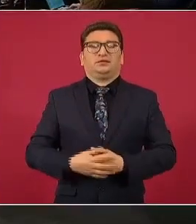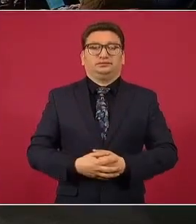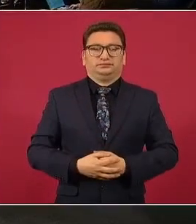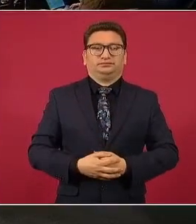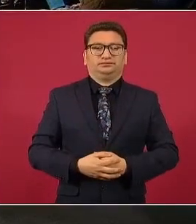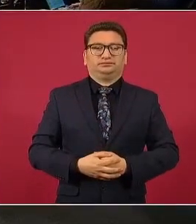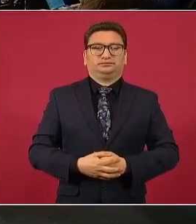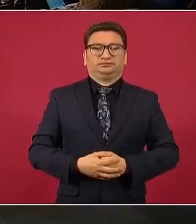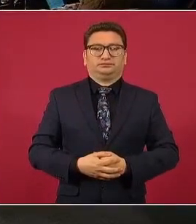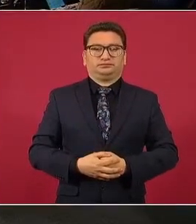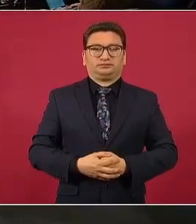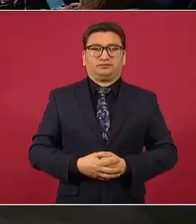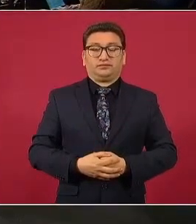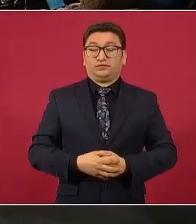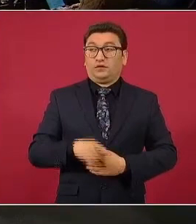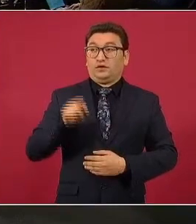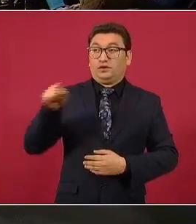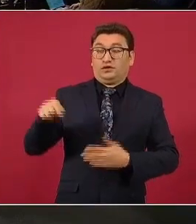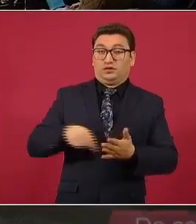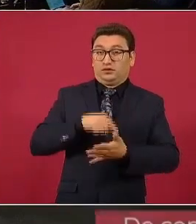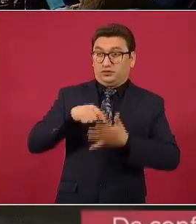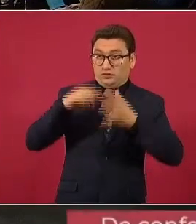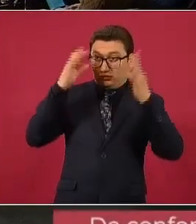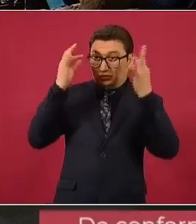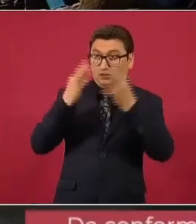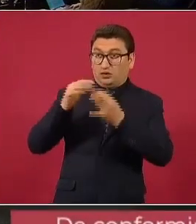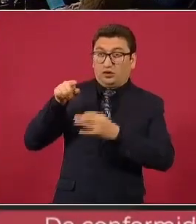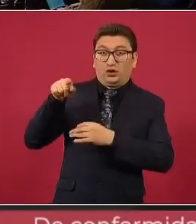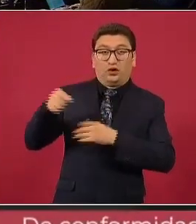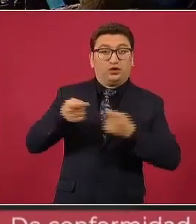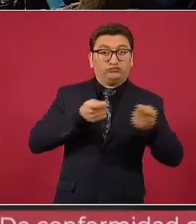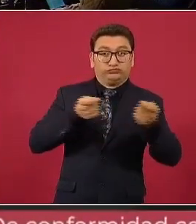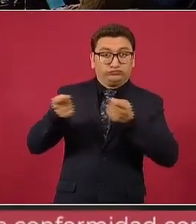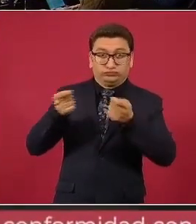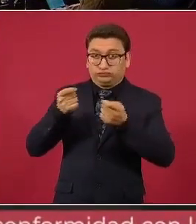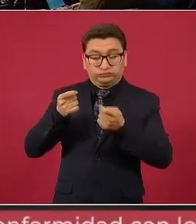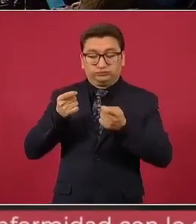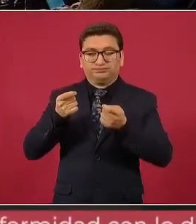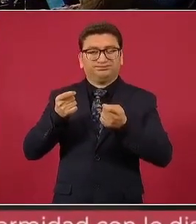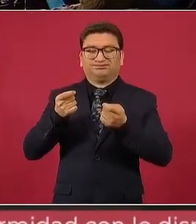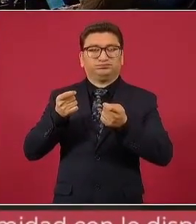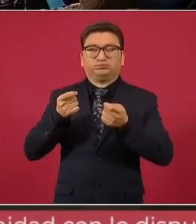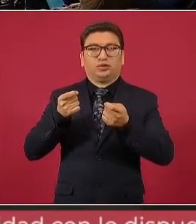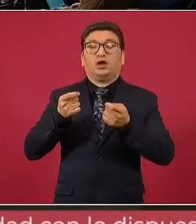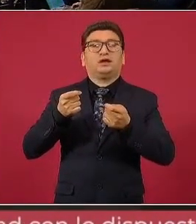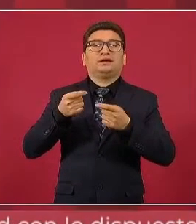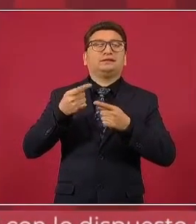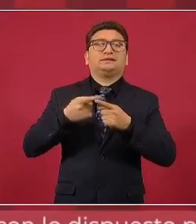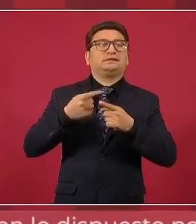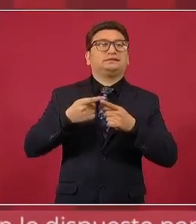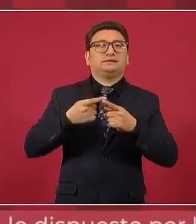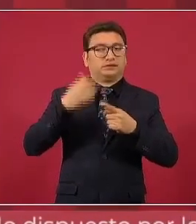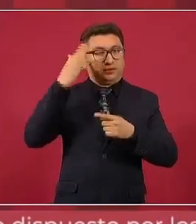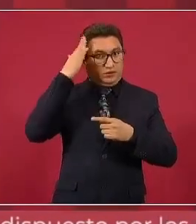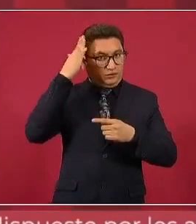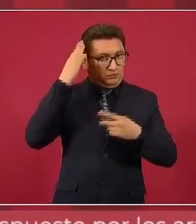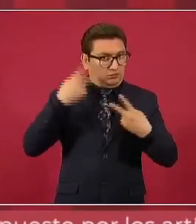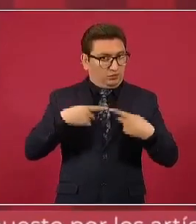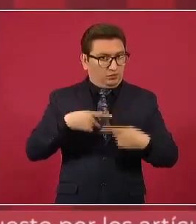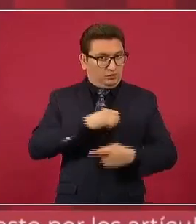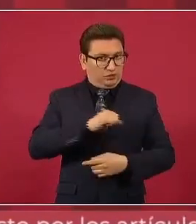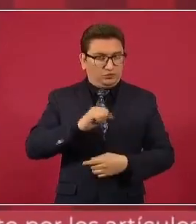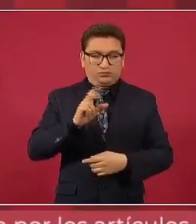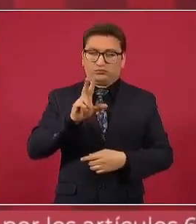el que las aduanas no estén controladas por delincuentes ni